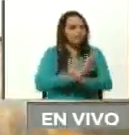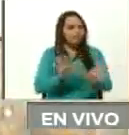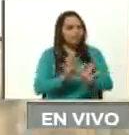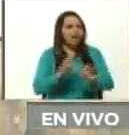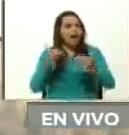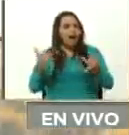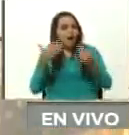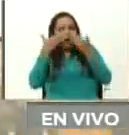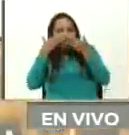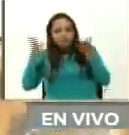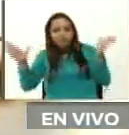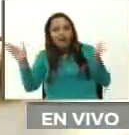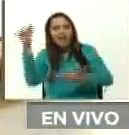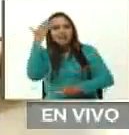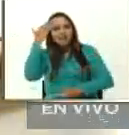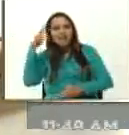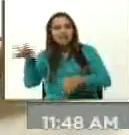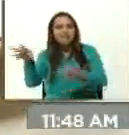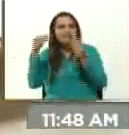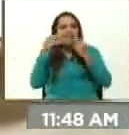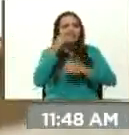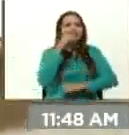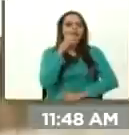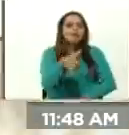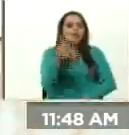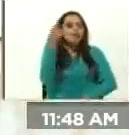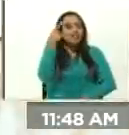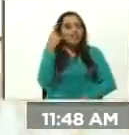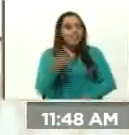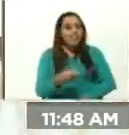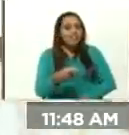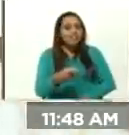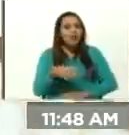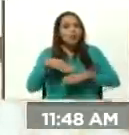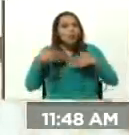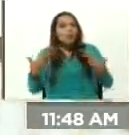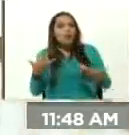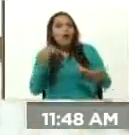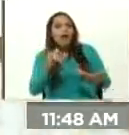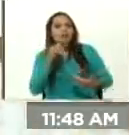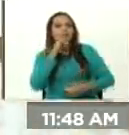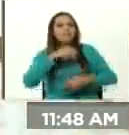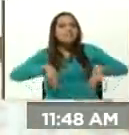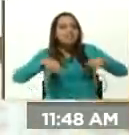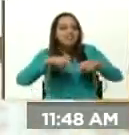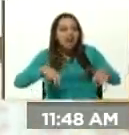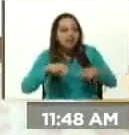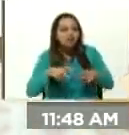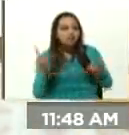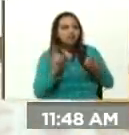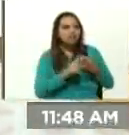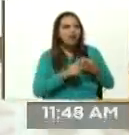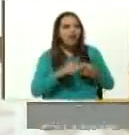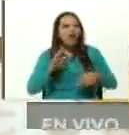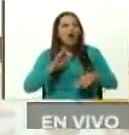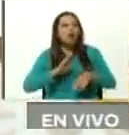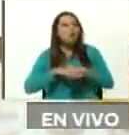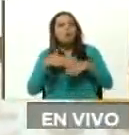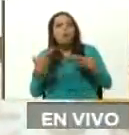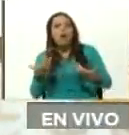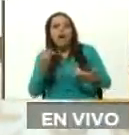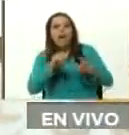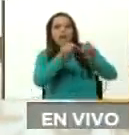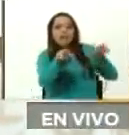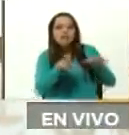que deberá informar a este Ministerio Público qué casos está investigando, cuáles casos fueron objetos del